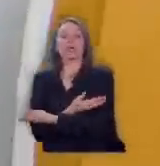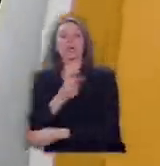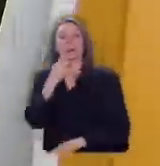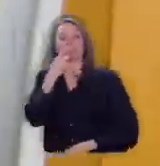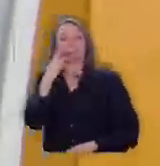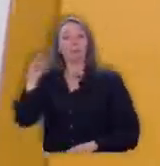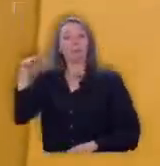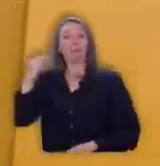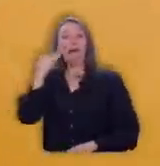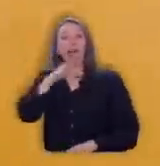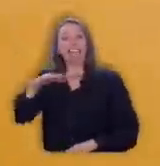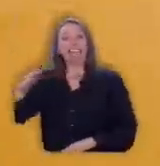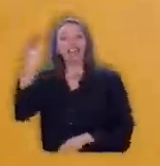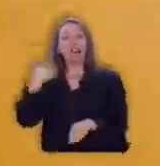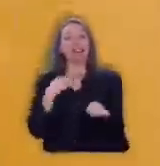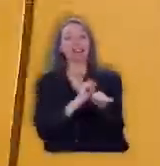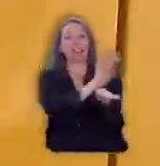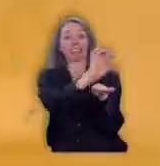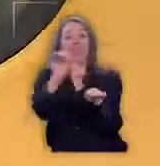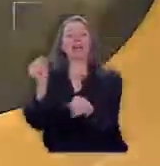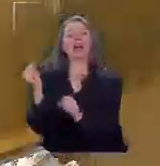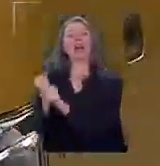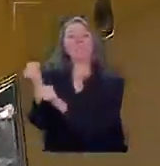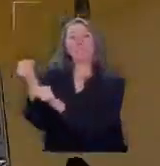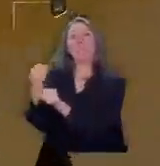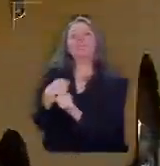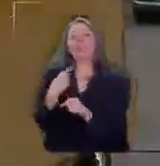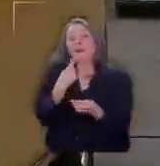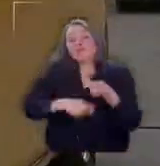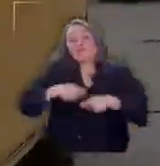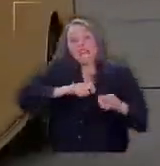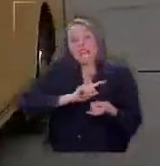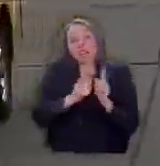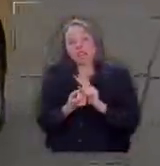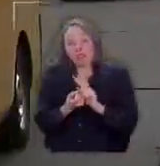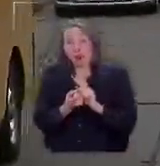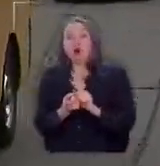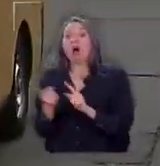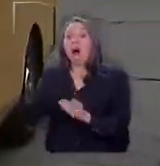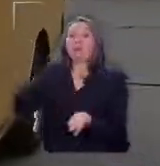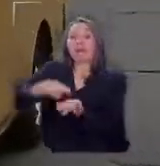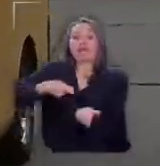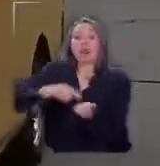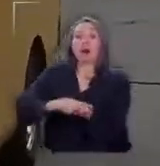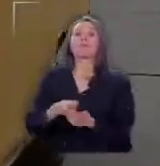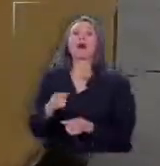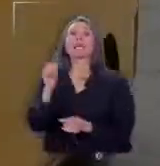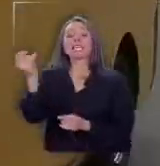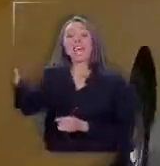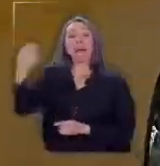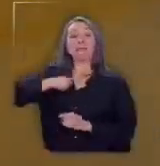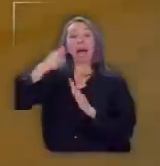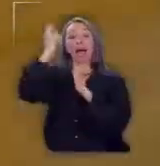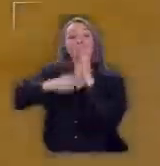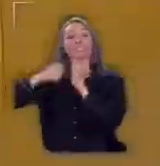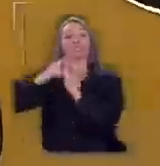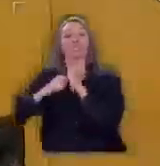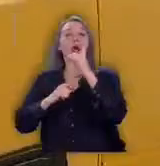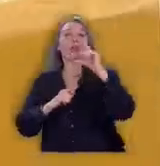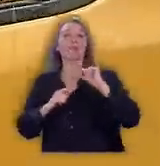bien con nosotros Porque me han comprado y a la vez también me han pagado un porcentaje que me que eso me ha ayudado